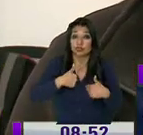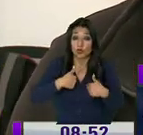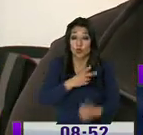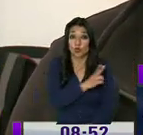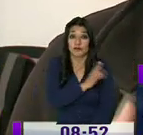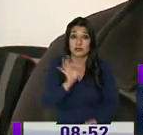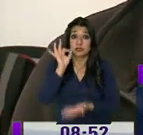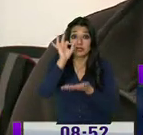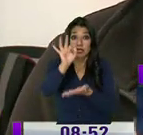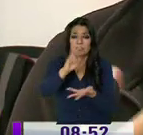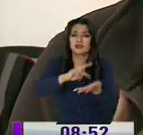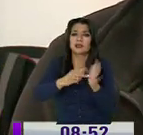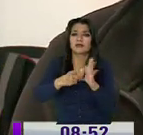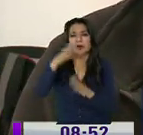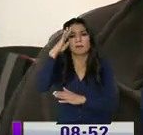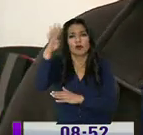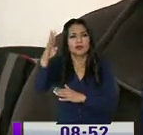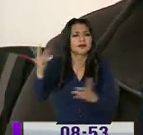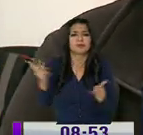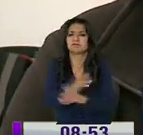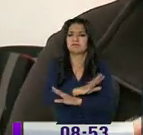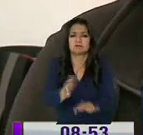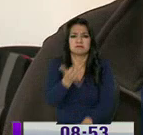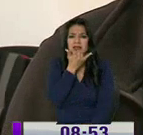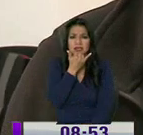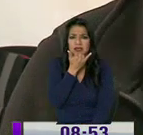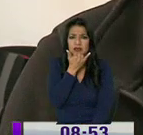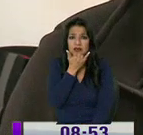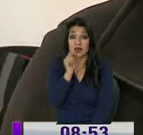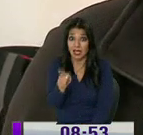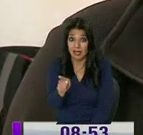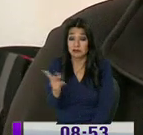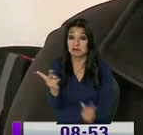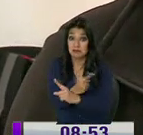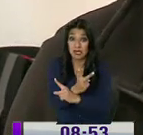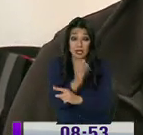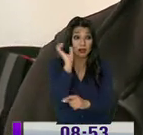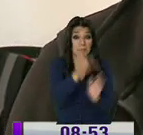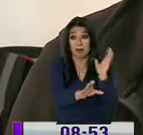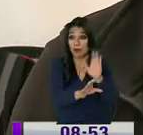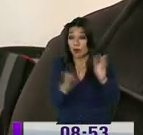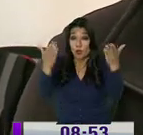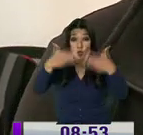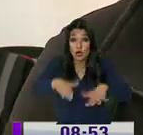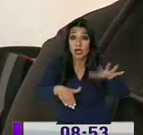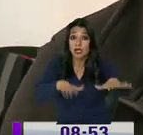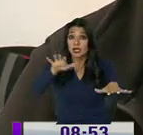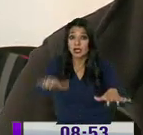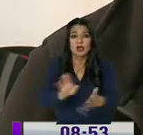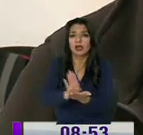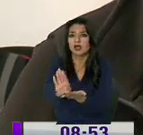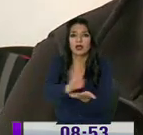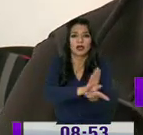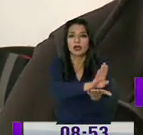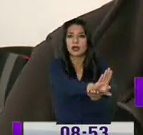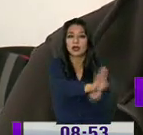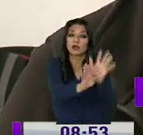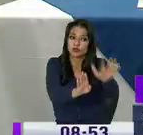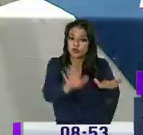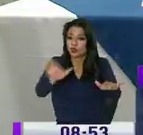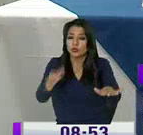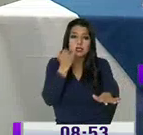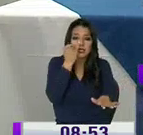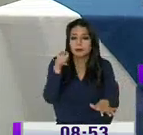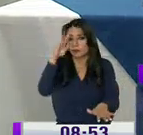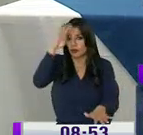Yo como PUCE lo califico como un exceso de la policía. Rechazamos toda violencia de lado que venga. Rechazamos todo exceso de lado que venga.